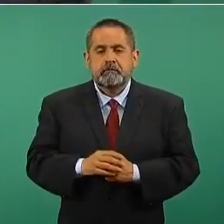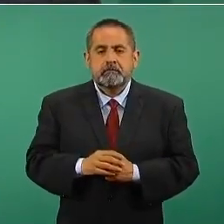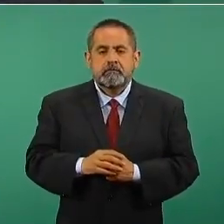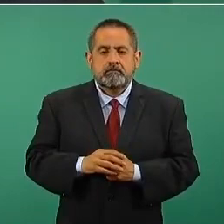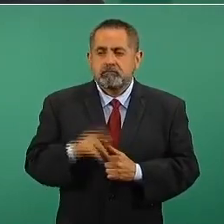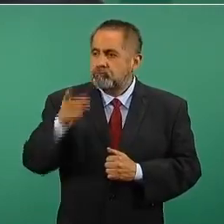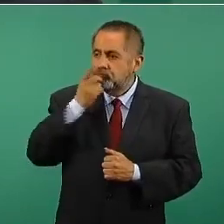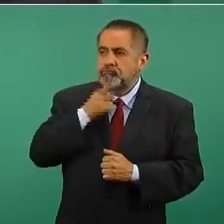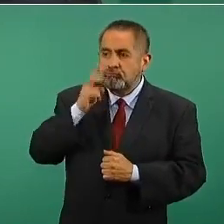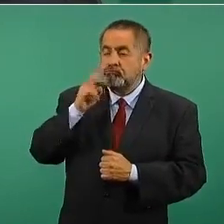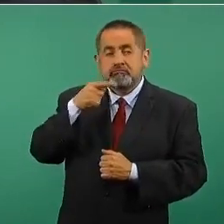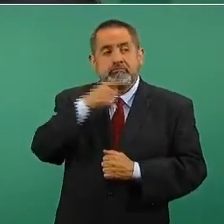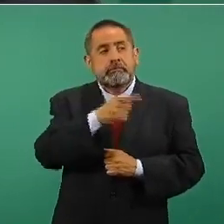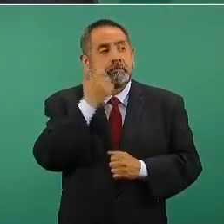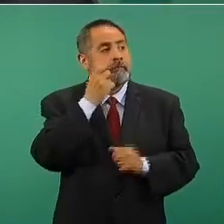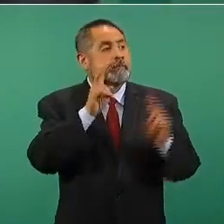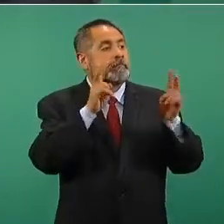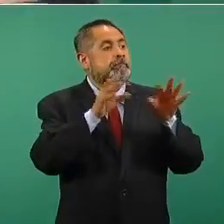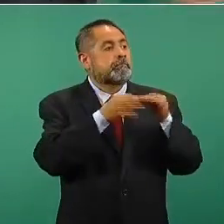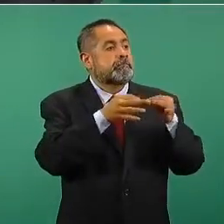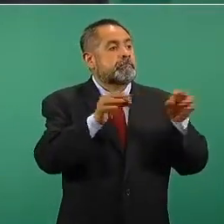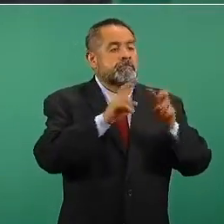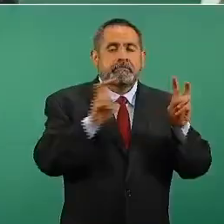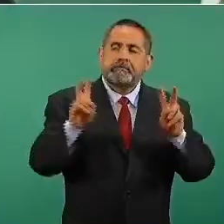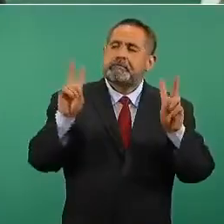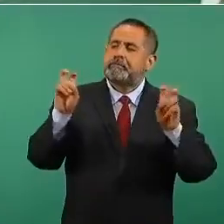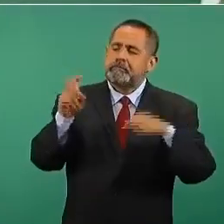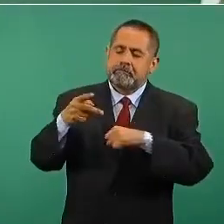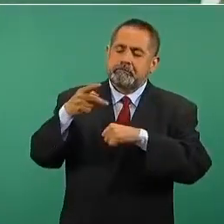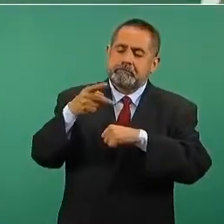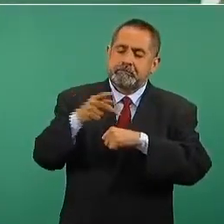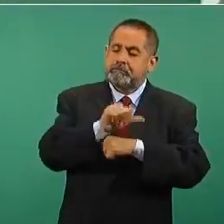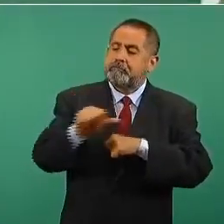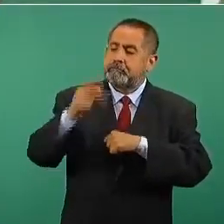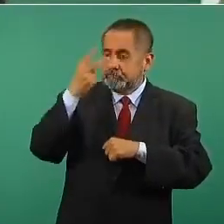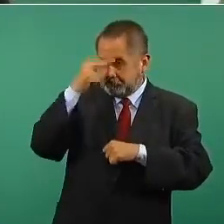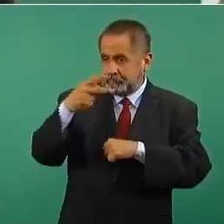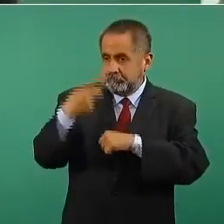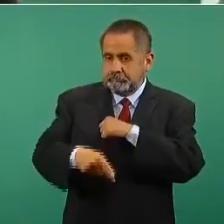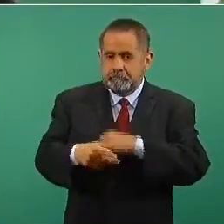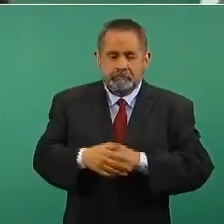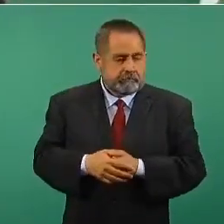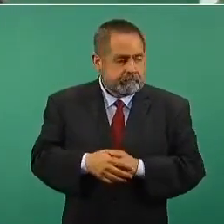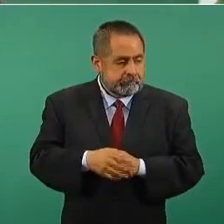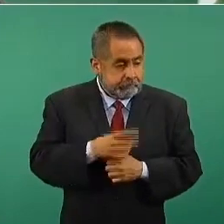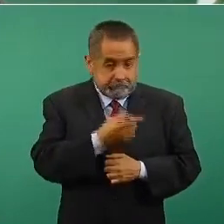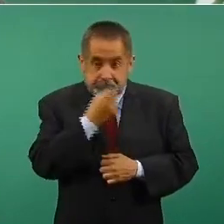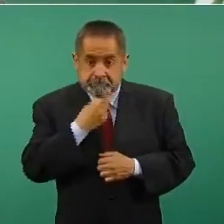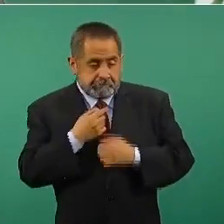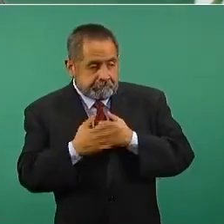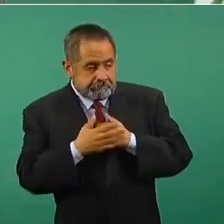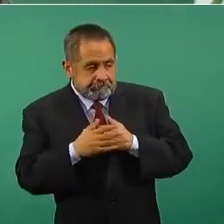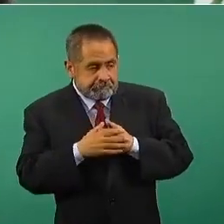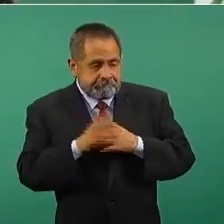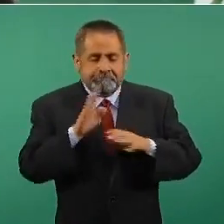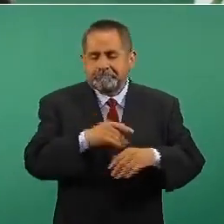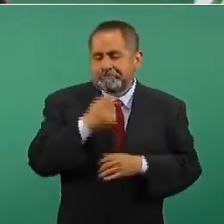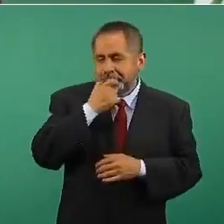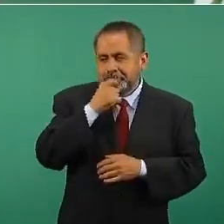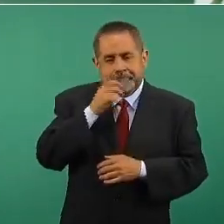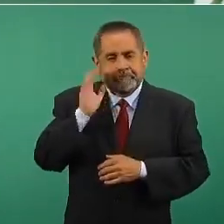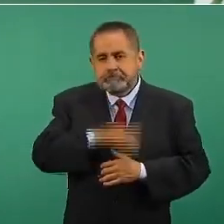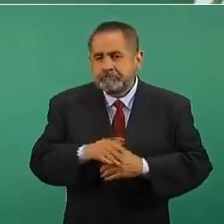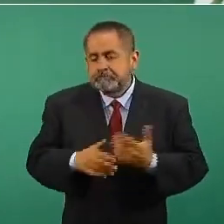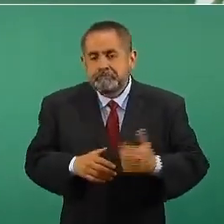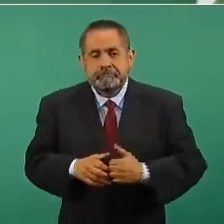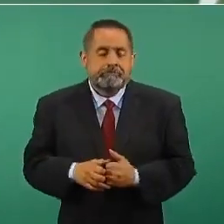cuál iba a ser el lema: Peligro para México. Y me reí, dije: no,